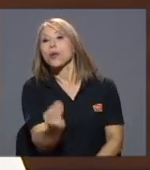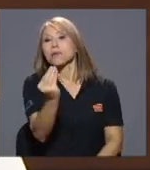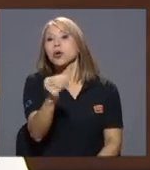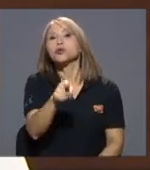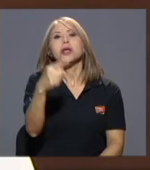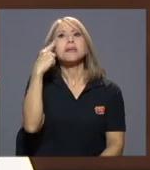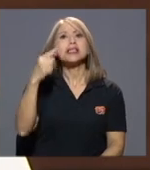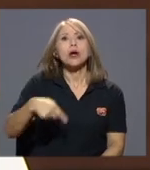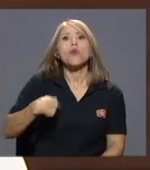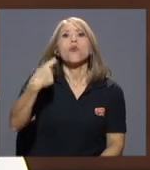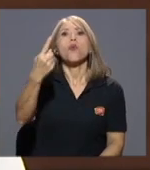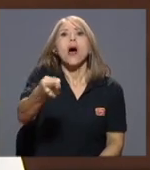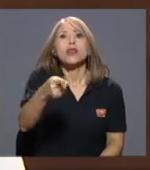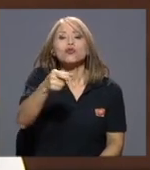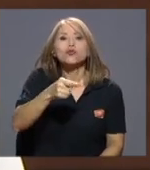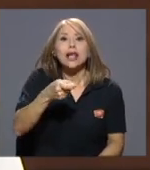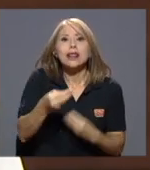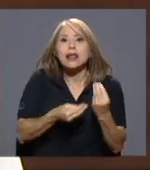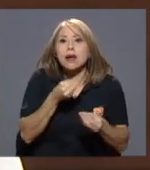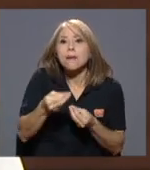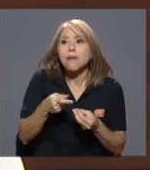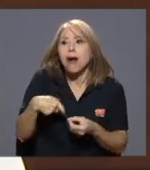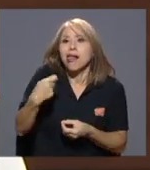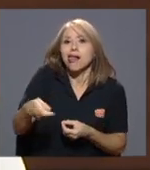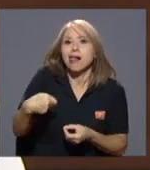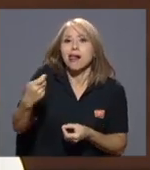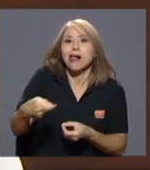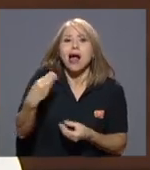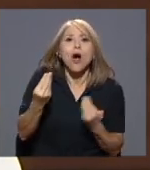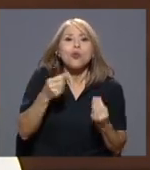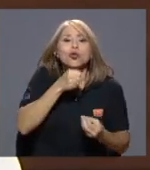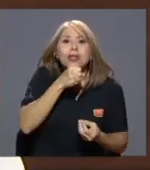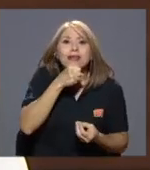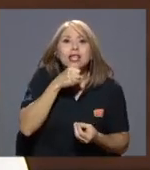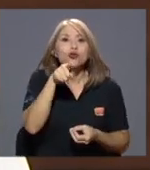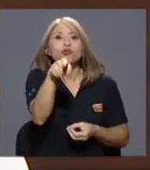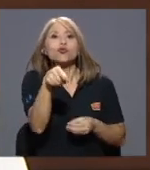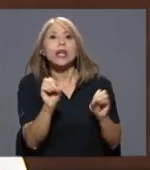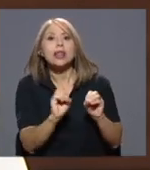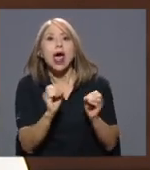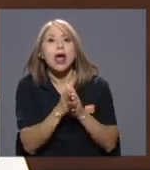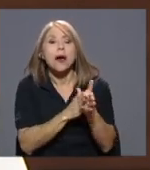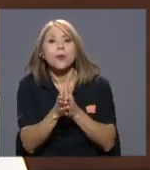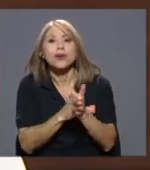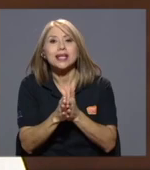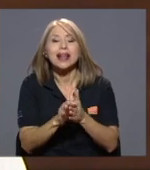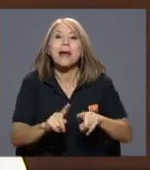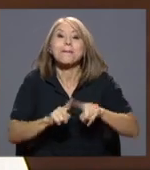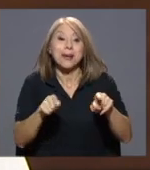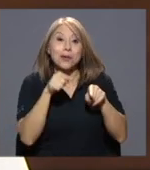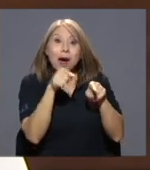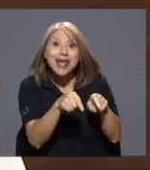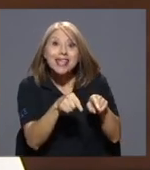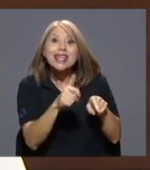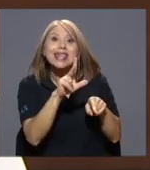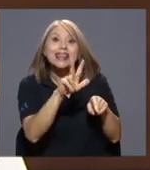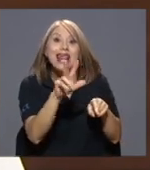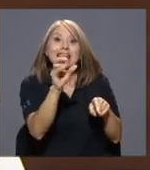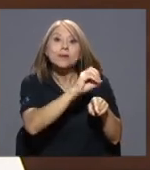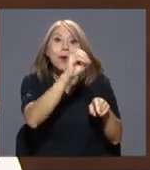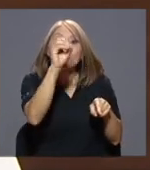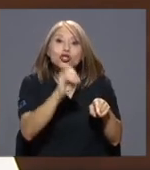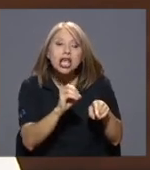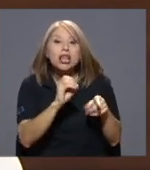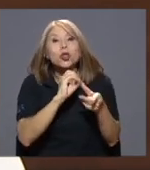tener dinero, pues esto va a ir a su pensión complementaria que usted cada mes va a poder ver que ahí hay un 3% o un